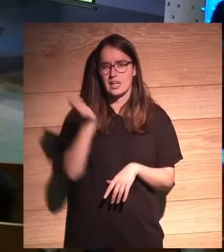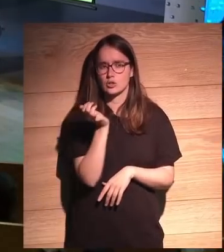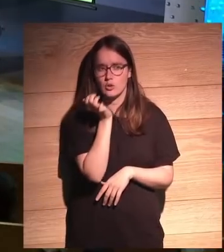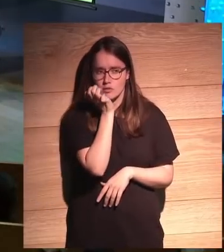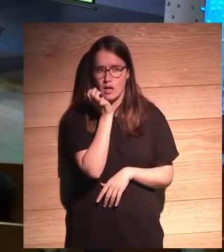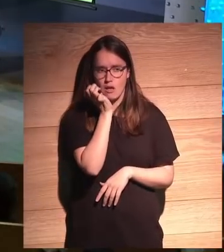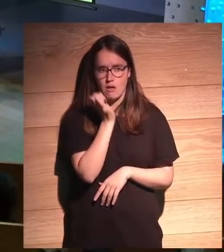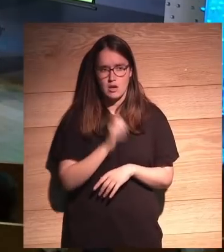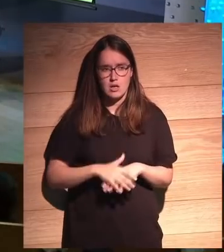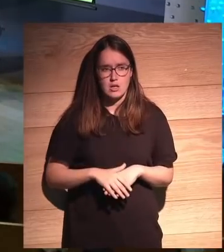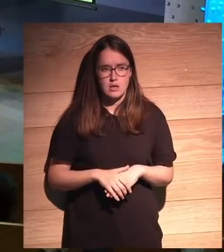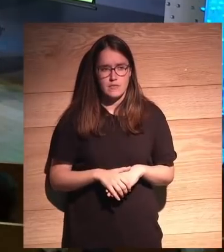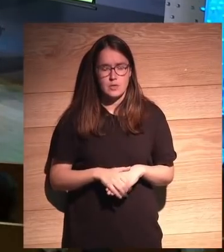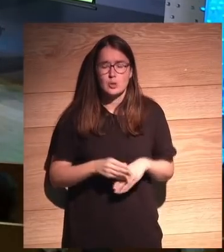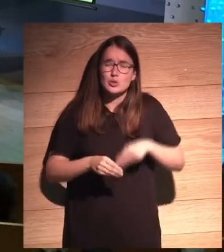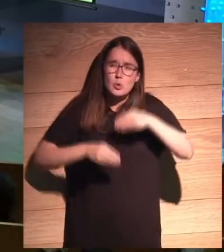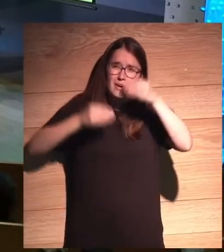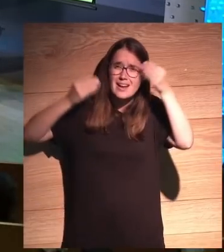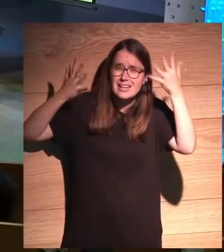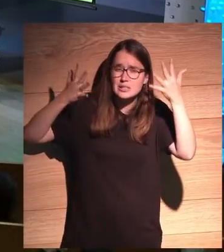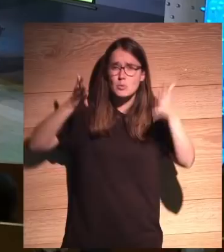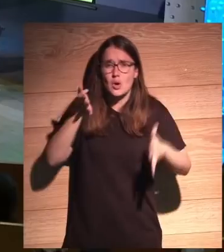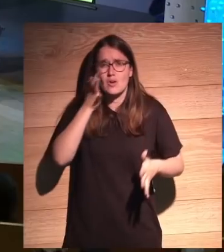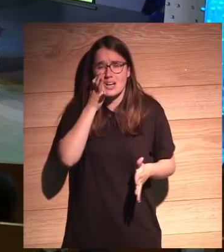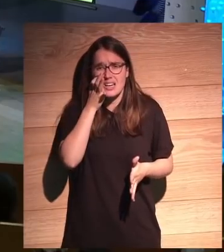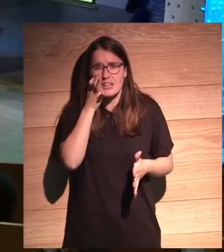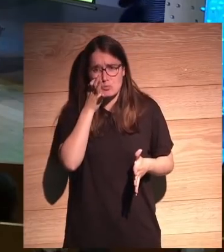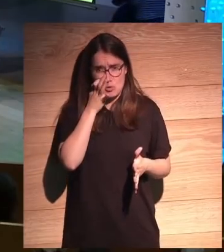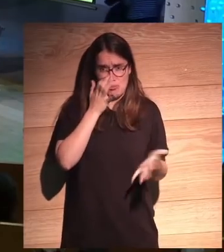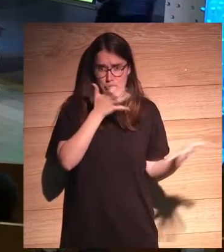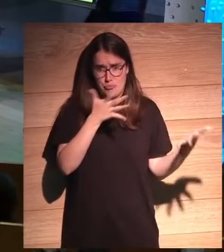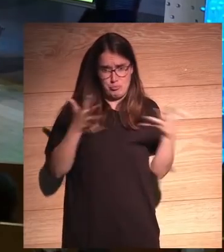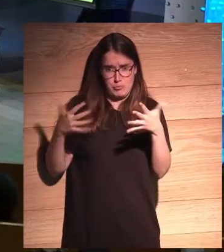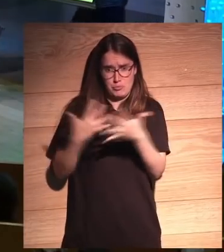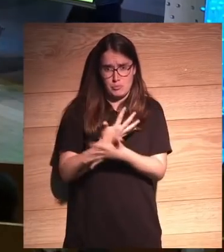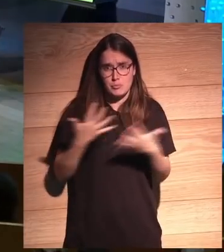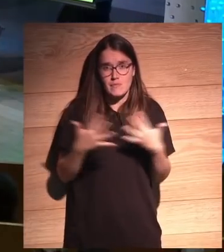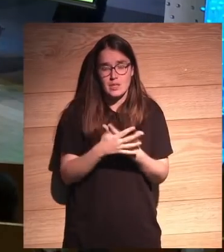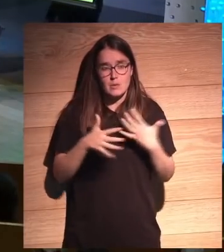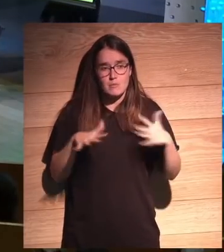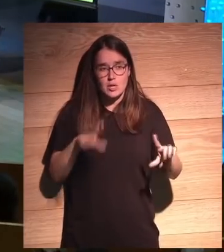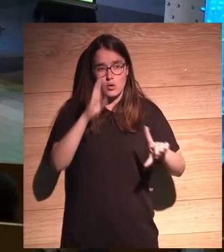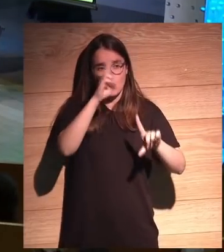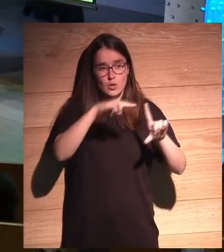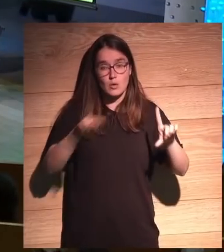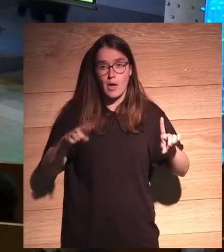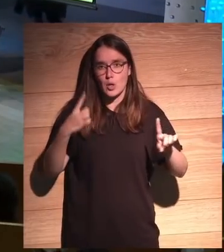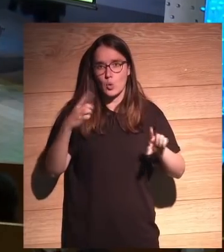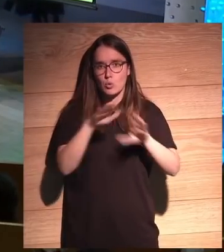que son entre surrealismo y realismo mágico. Pero con el cuadro Un